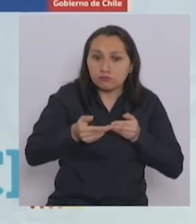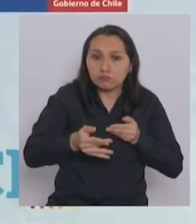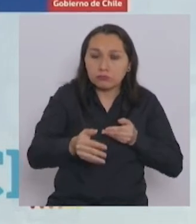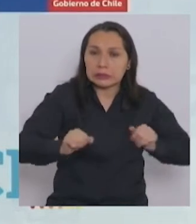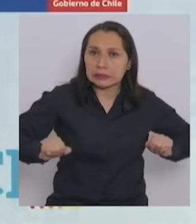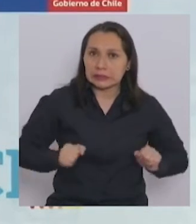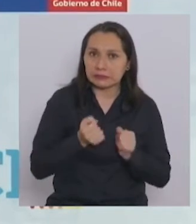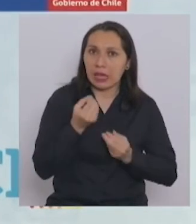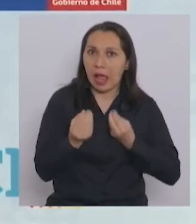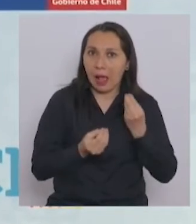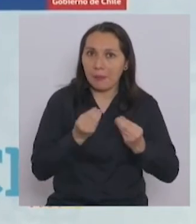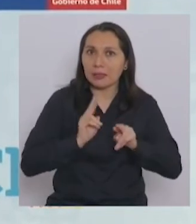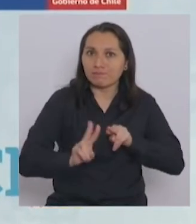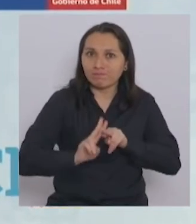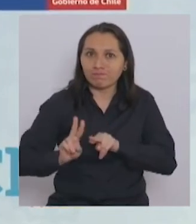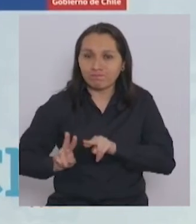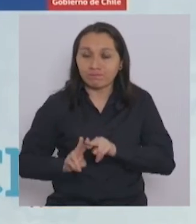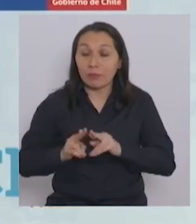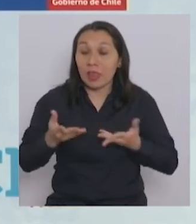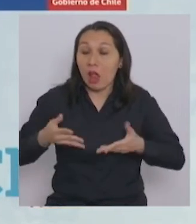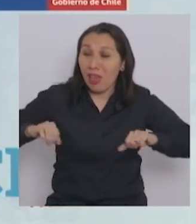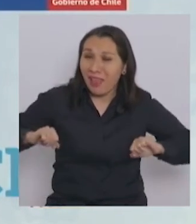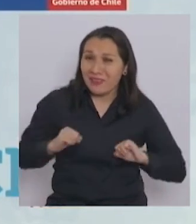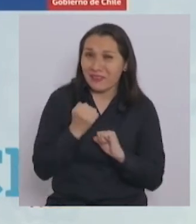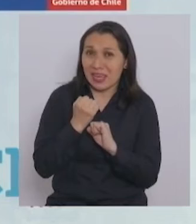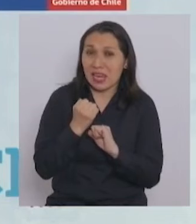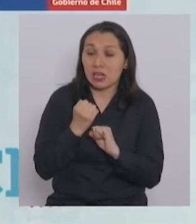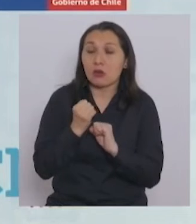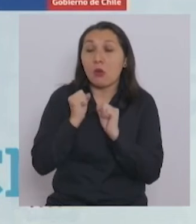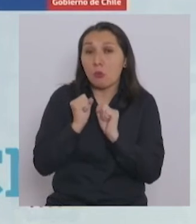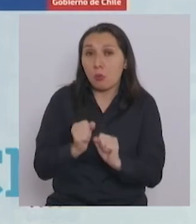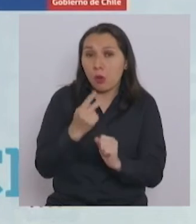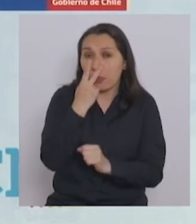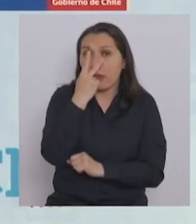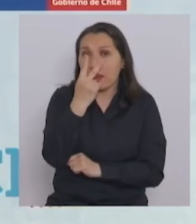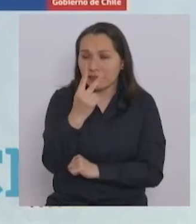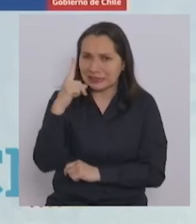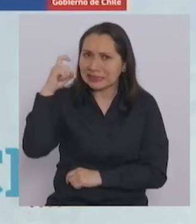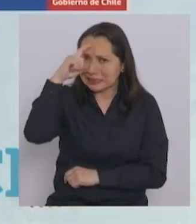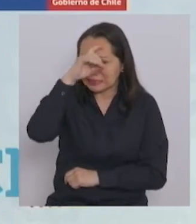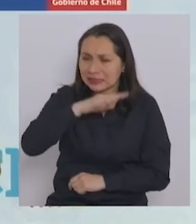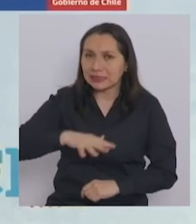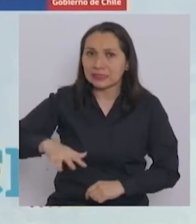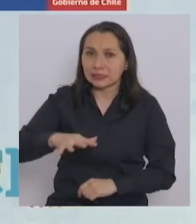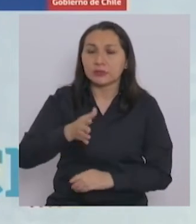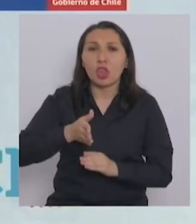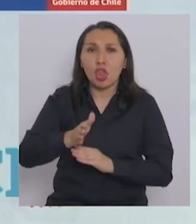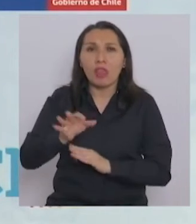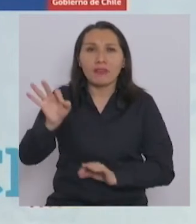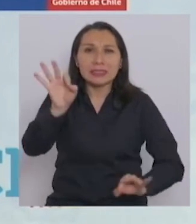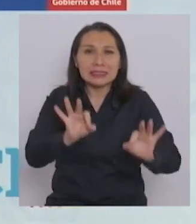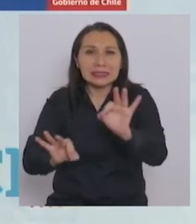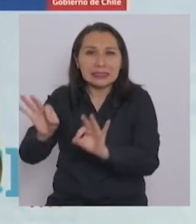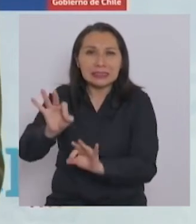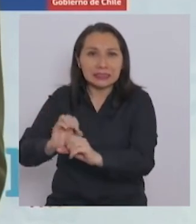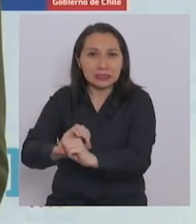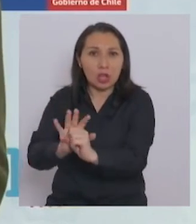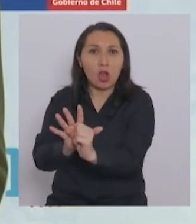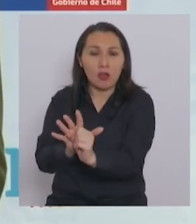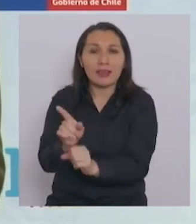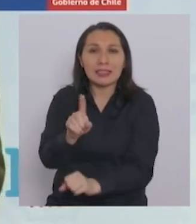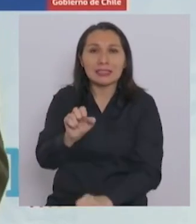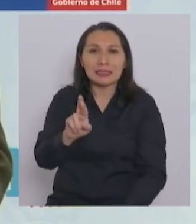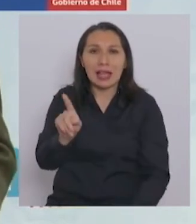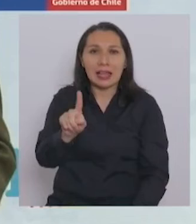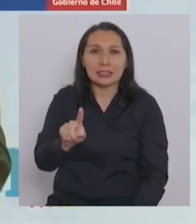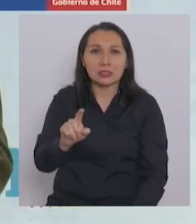invierno. Este invierno se podría presentar como uno complejo debido a que aún circula SARS-CoV-2, pero